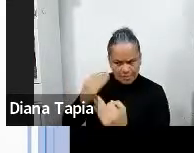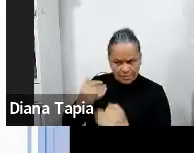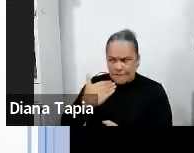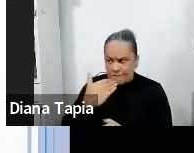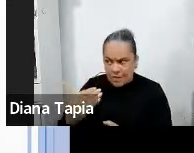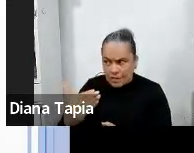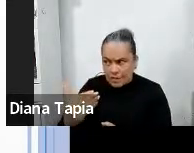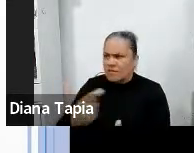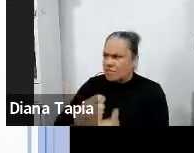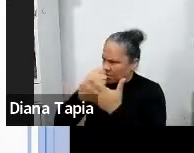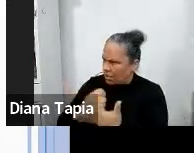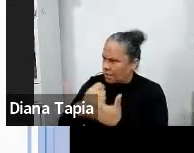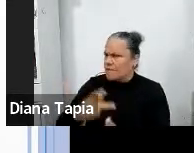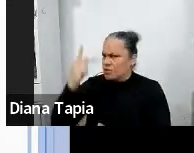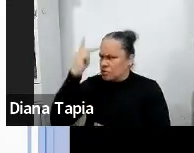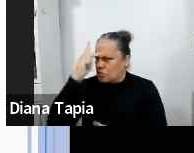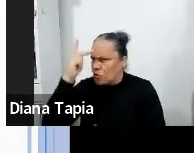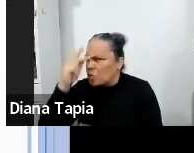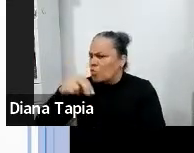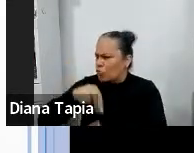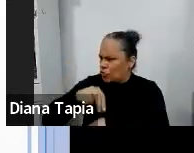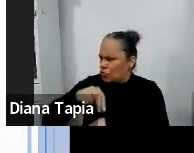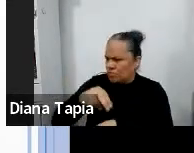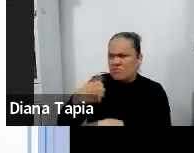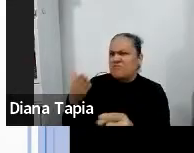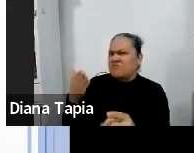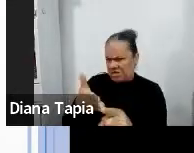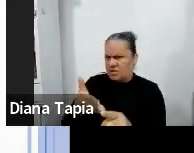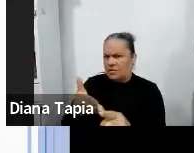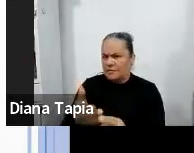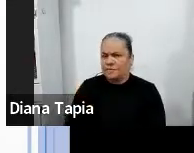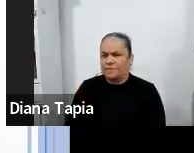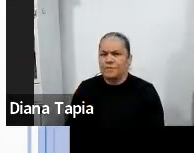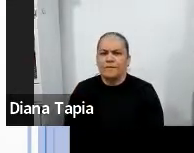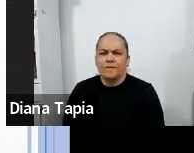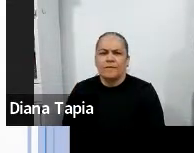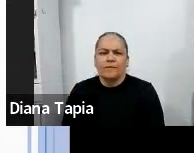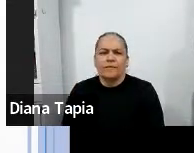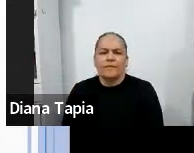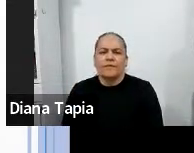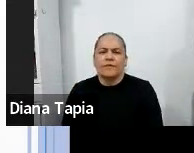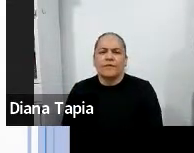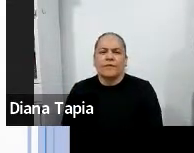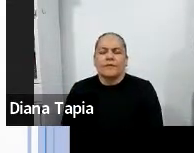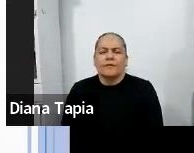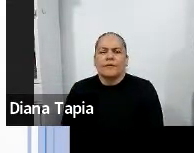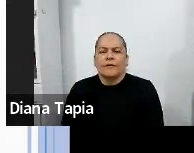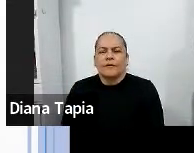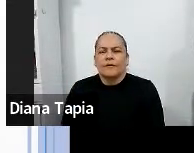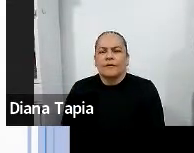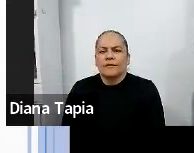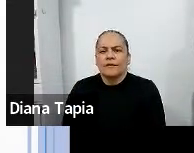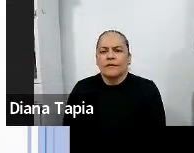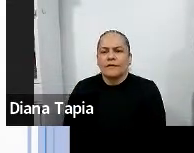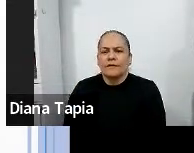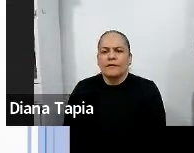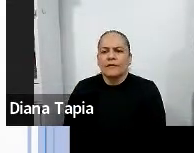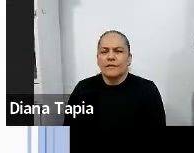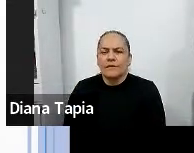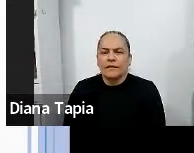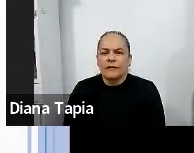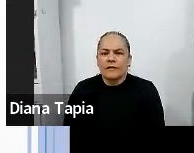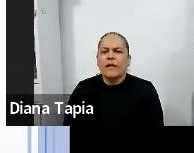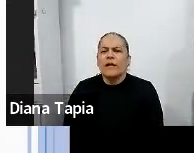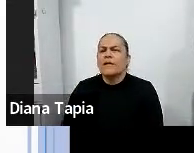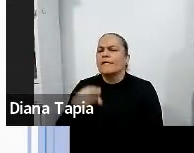bueno, ya por cuestión de tiempo me voy al inicio. ¿Se acuerdan que les decía? La